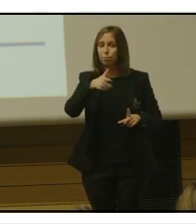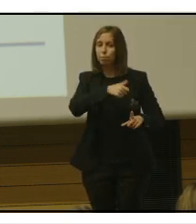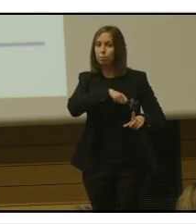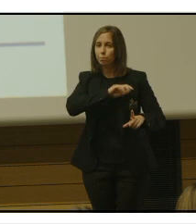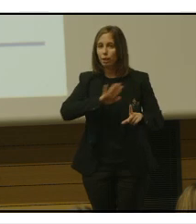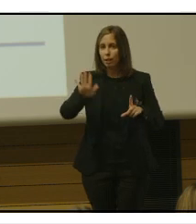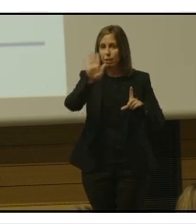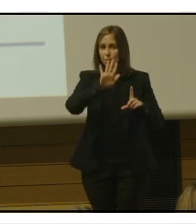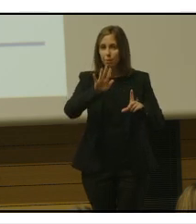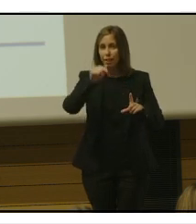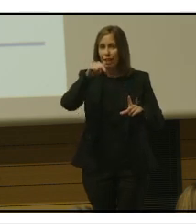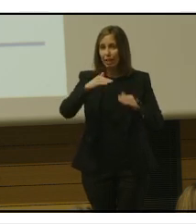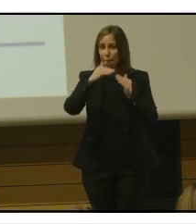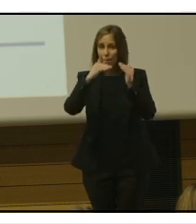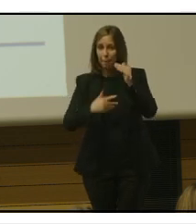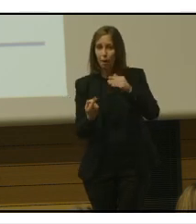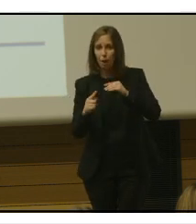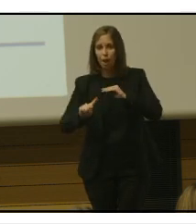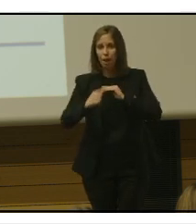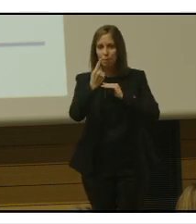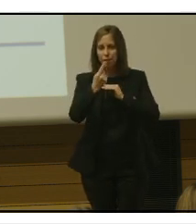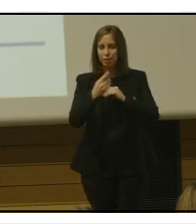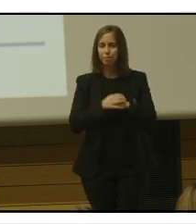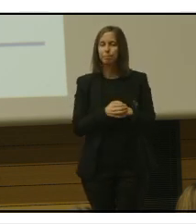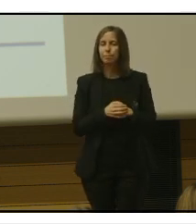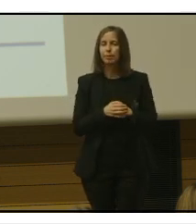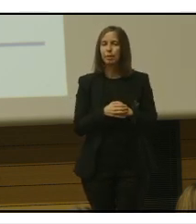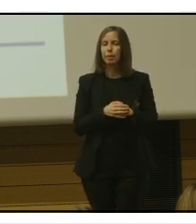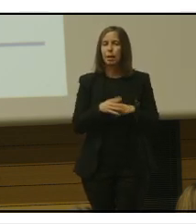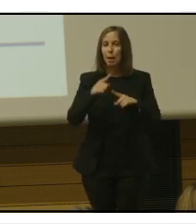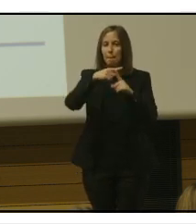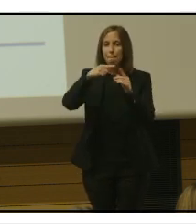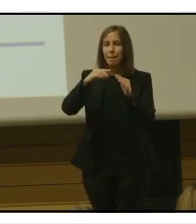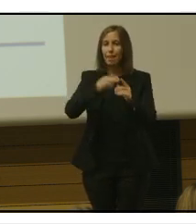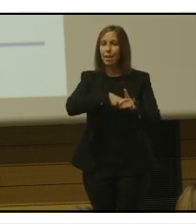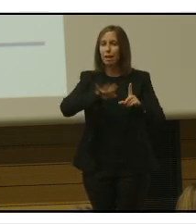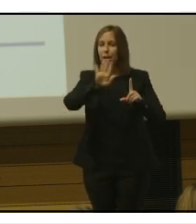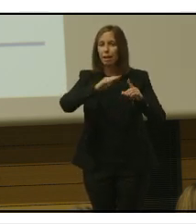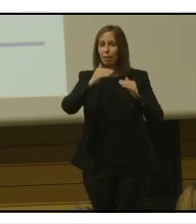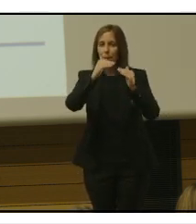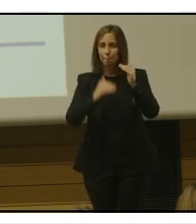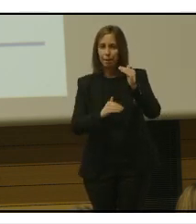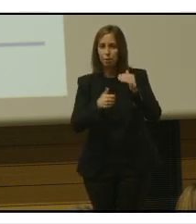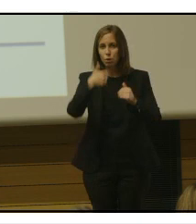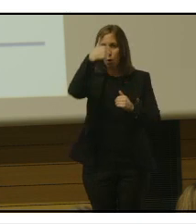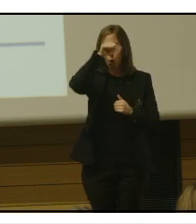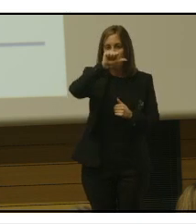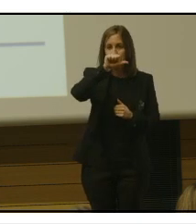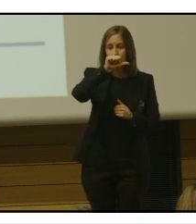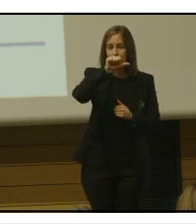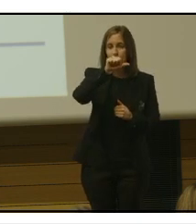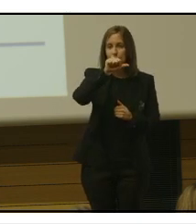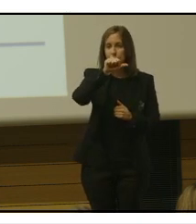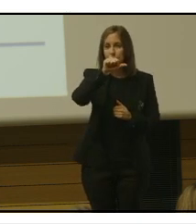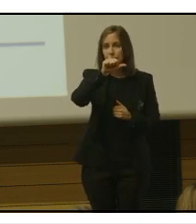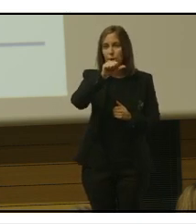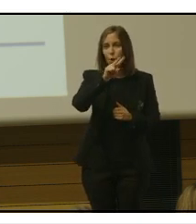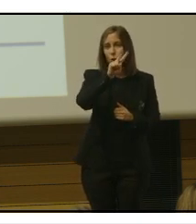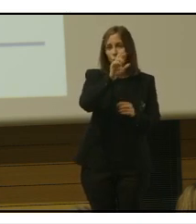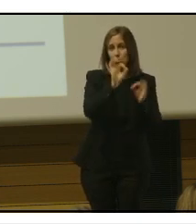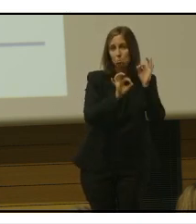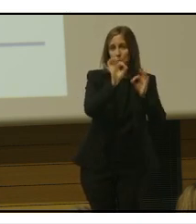ambiental de tabaco es más bajita y está por debajo de la media nacional, con prevalencias en hombres de exposición que pueden estar en torno al